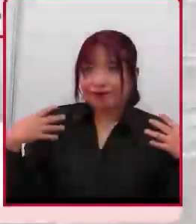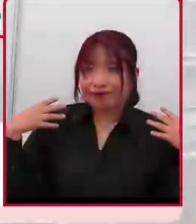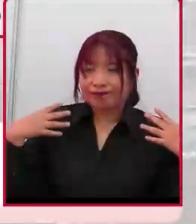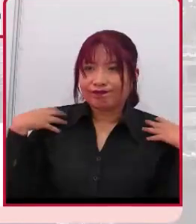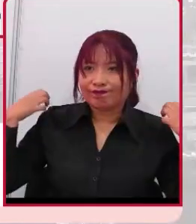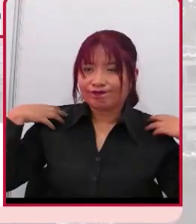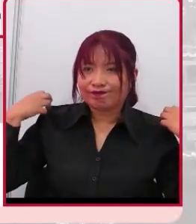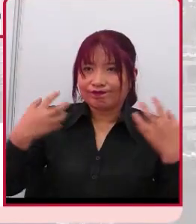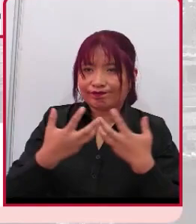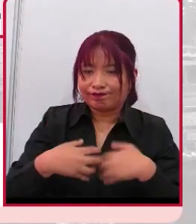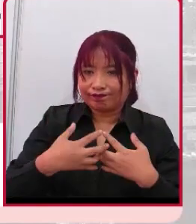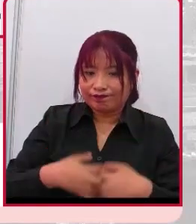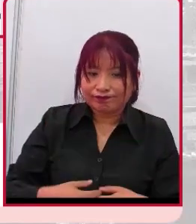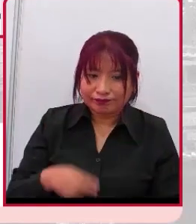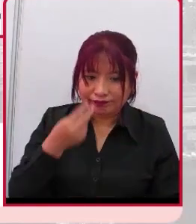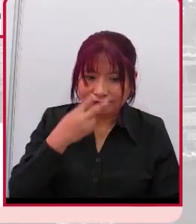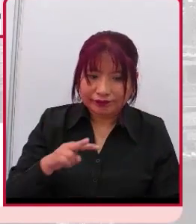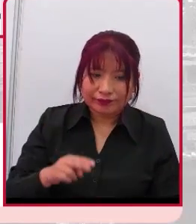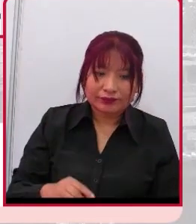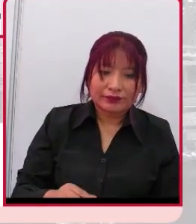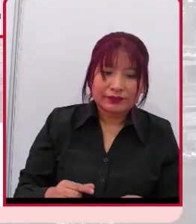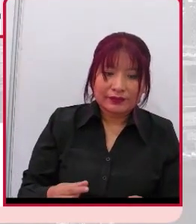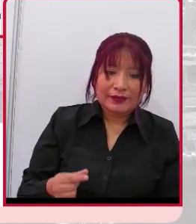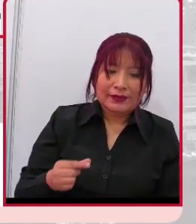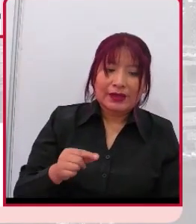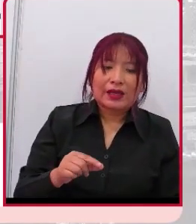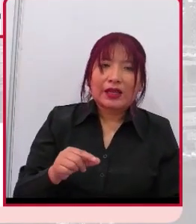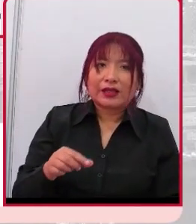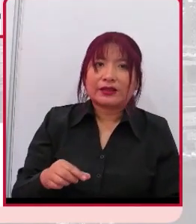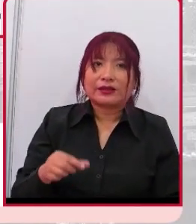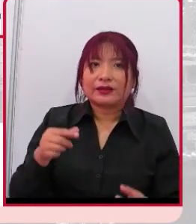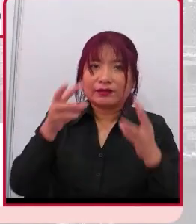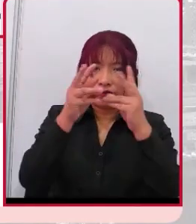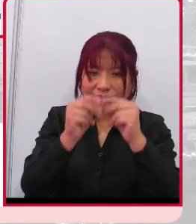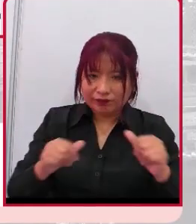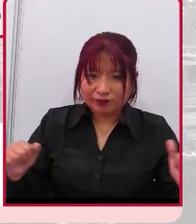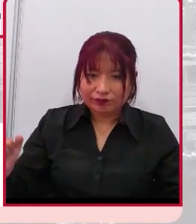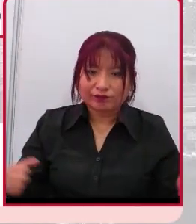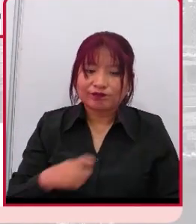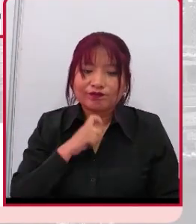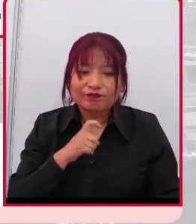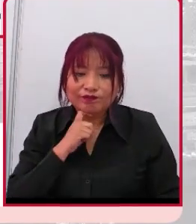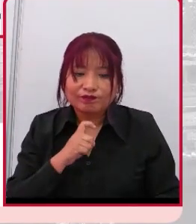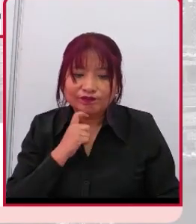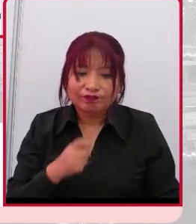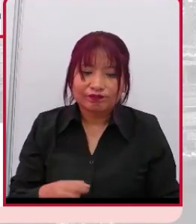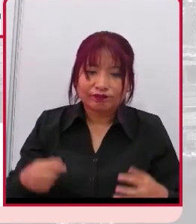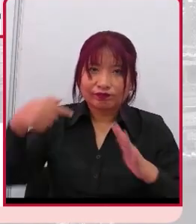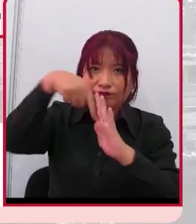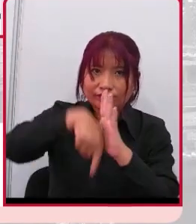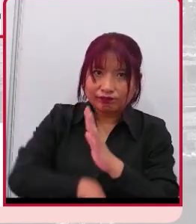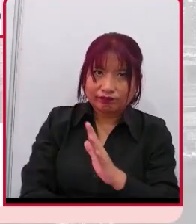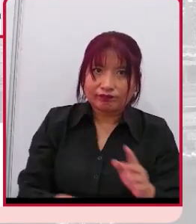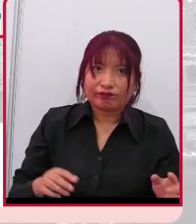del yacimiento hipógeno de sulfuros secundarios en una de sus unidades, como es la Sociedad Minera del Brocal.